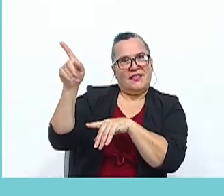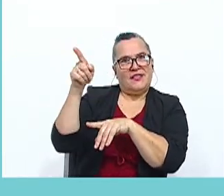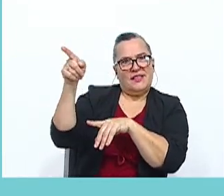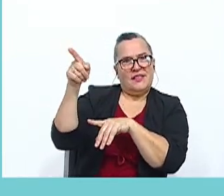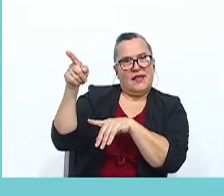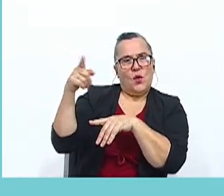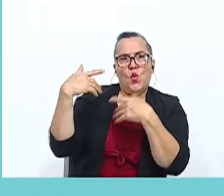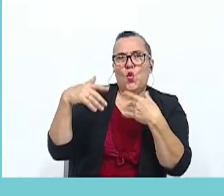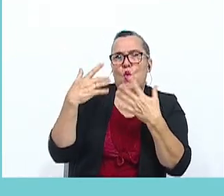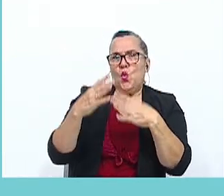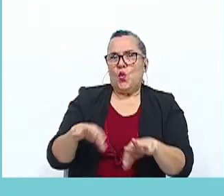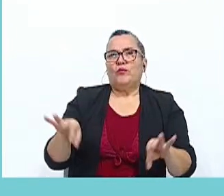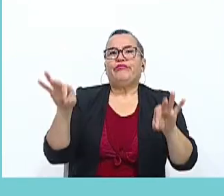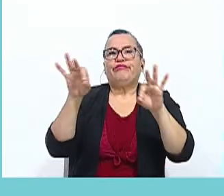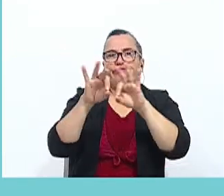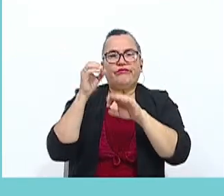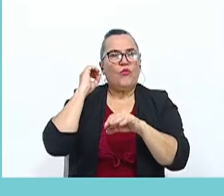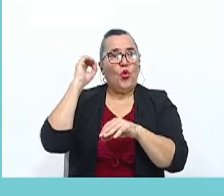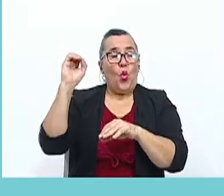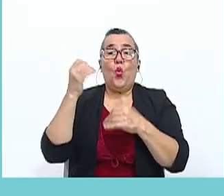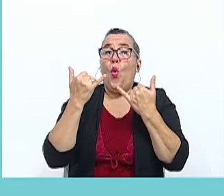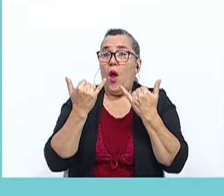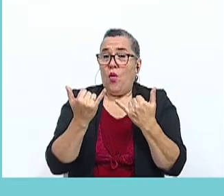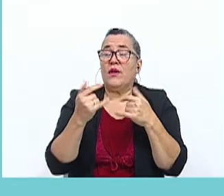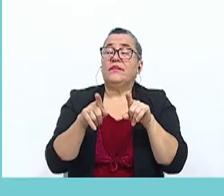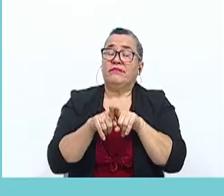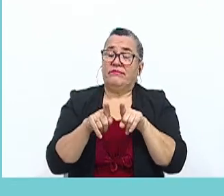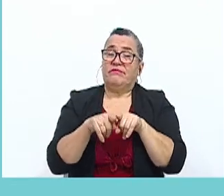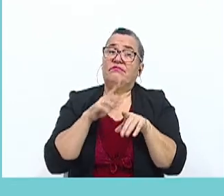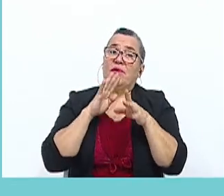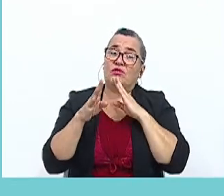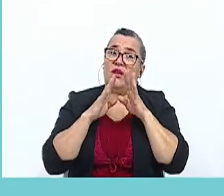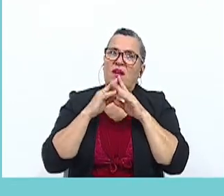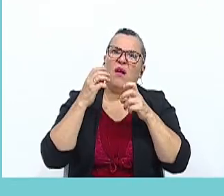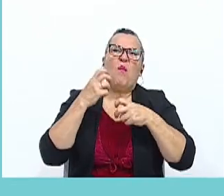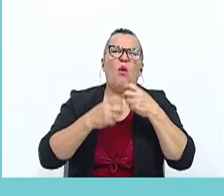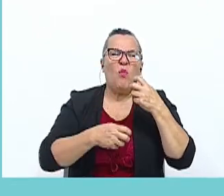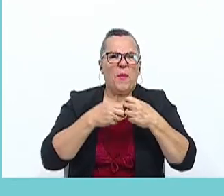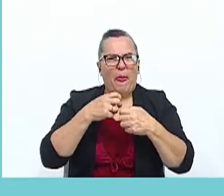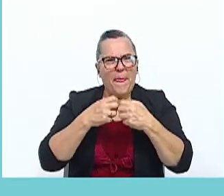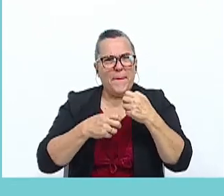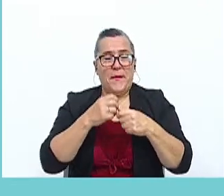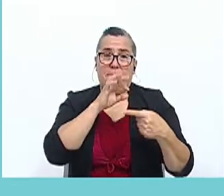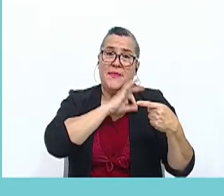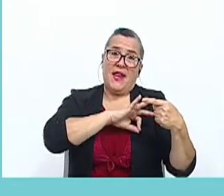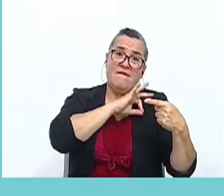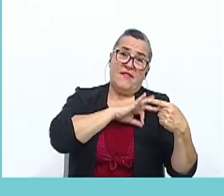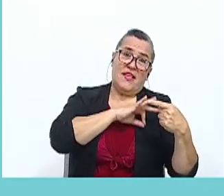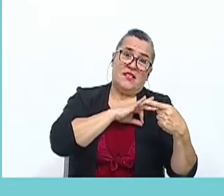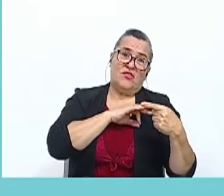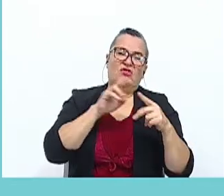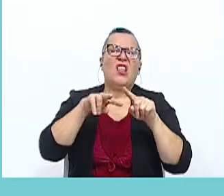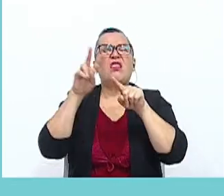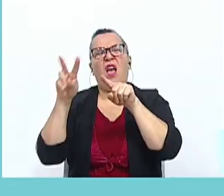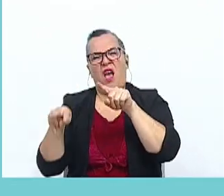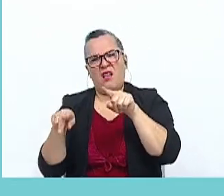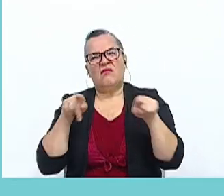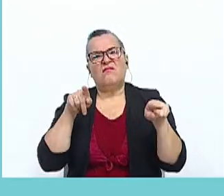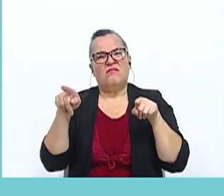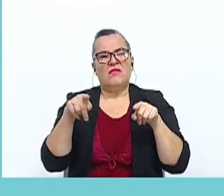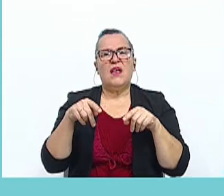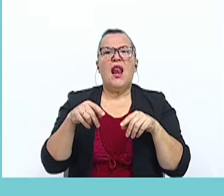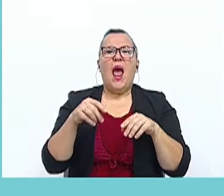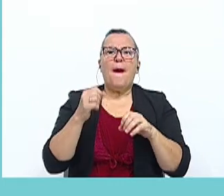muy significativo de oro, que ahora vamos también a estar hablando de la problemática, de los beneficios y también de las desventajas de la